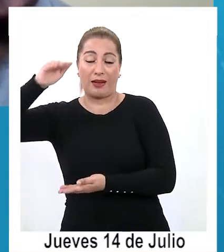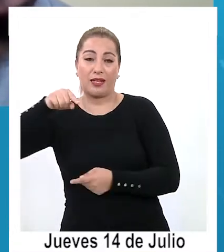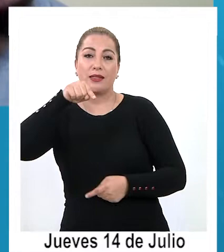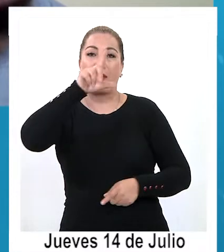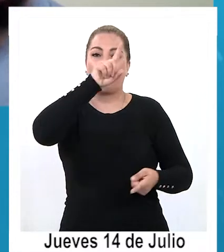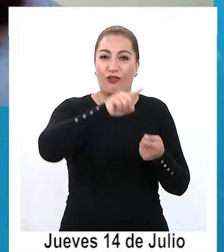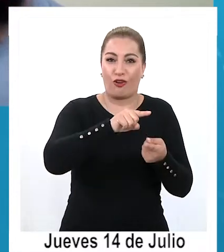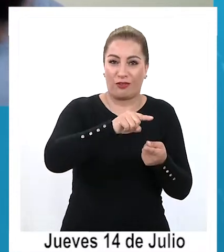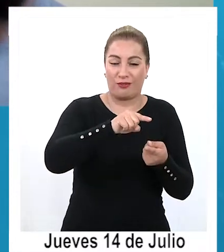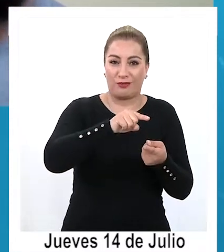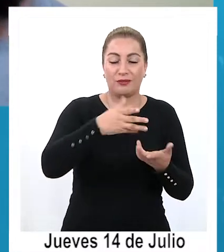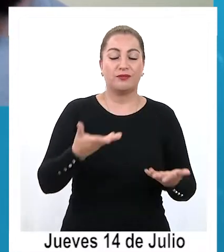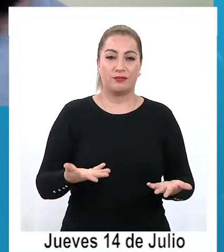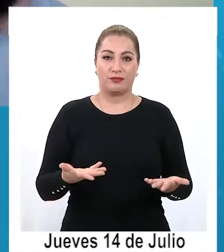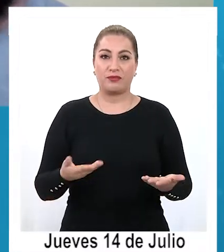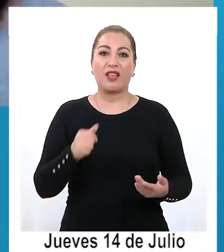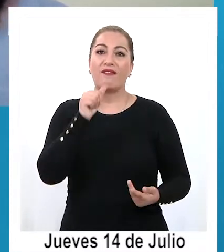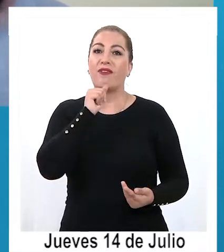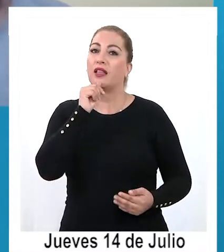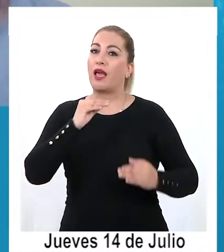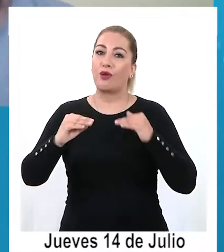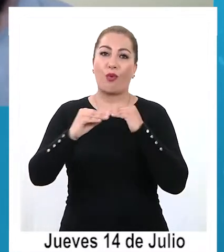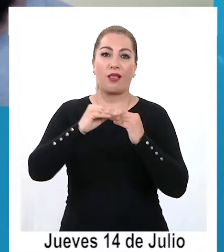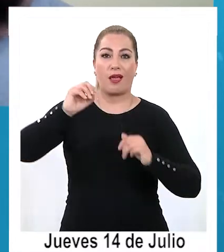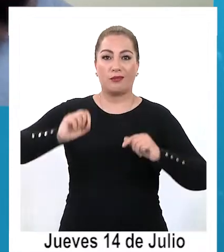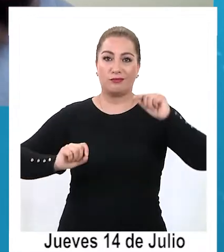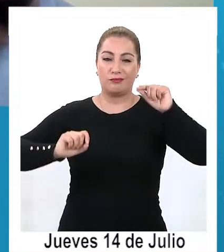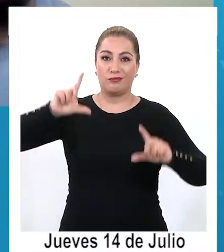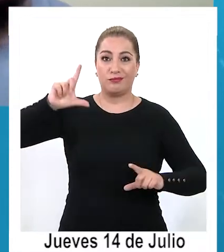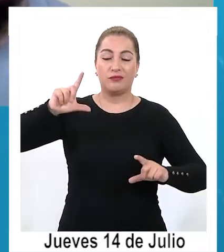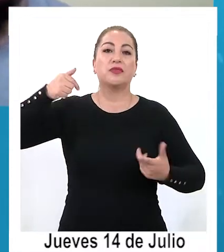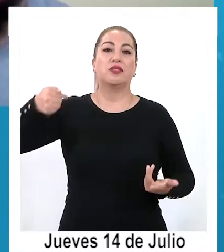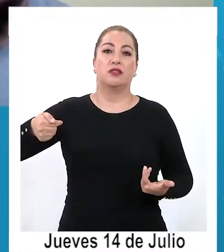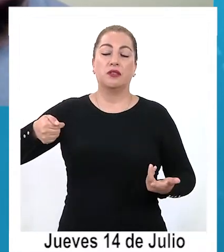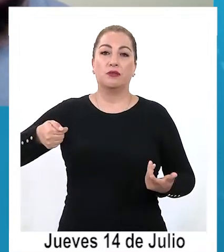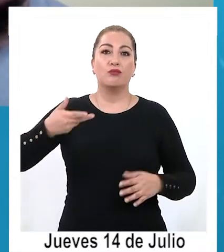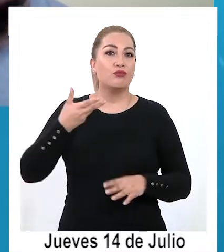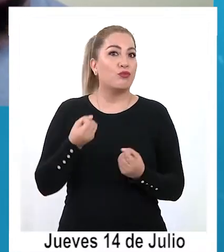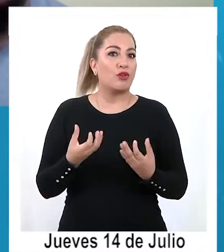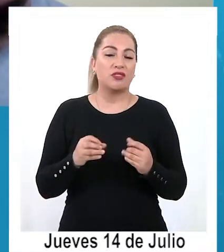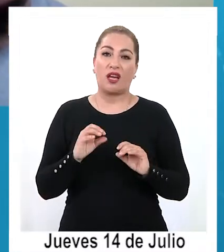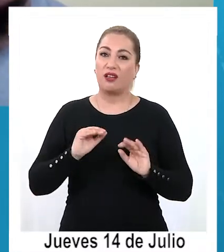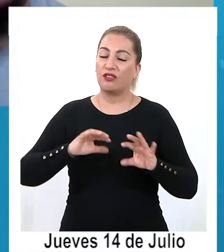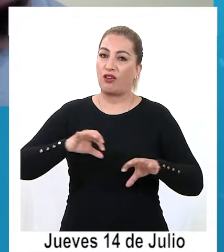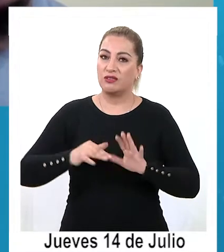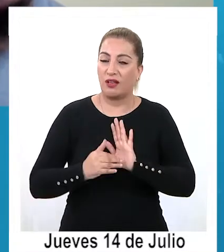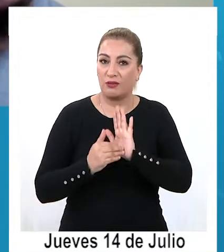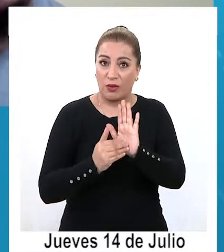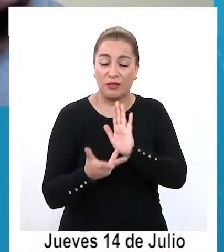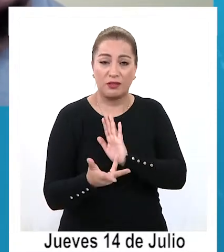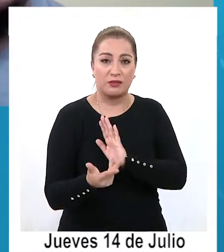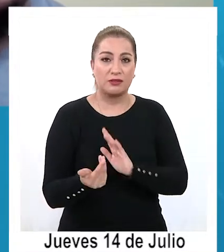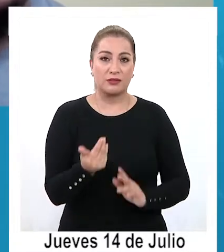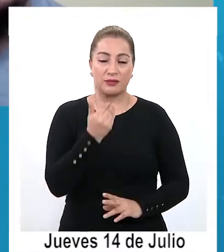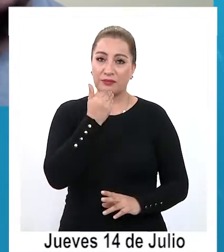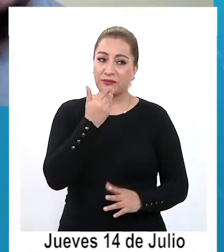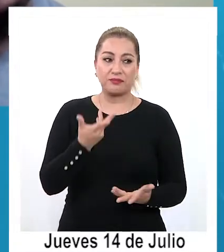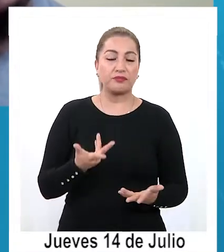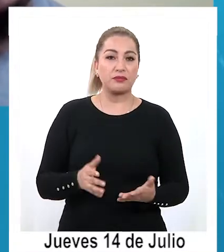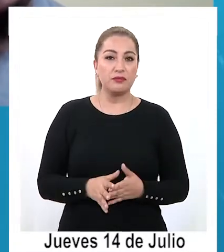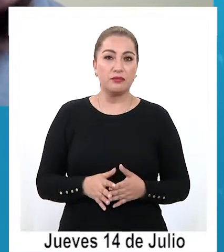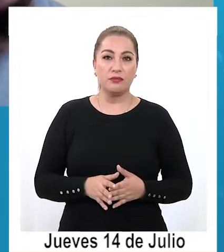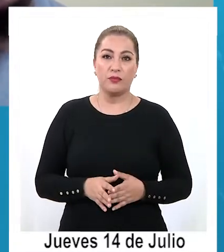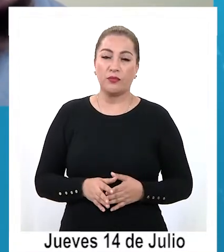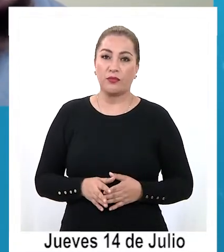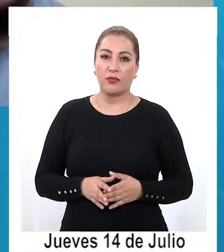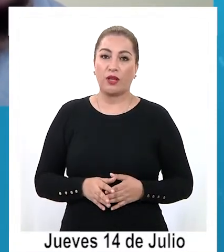tenemos una desigualdad numérica que nos demuestra muchas cosas, nos demuestra además y esto tiene que